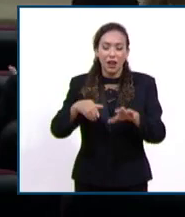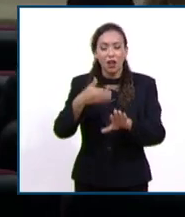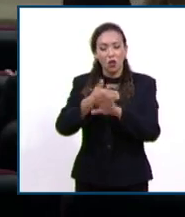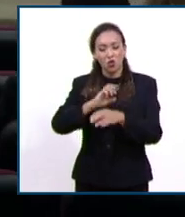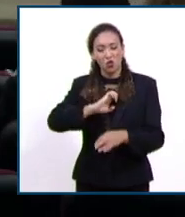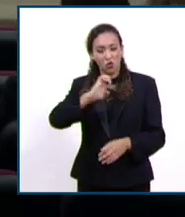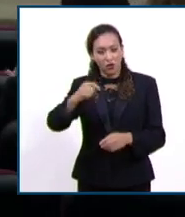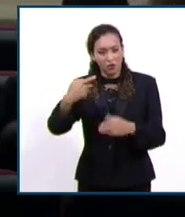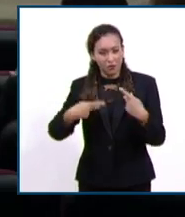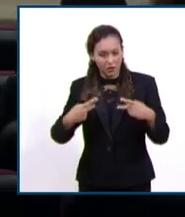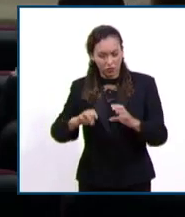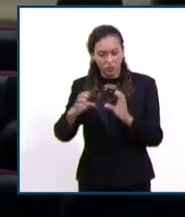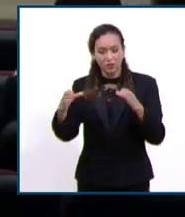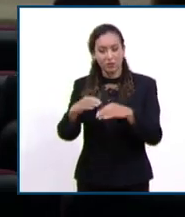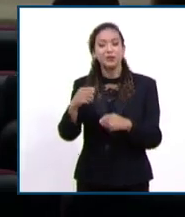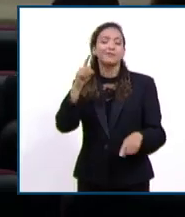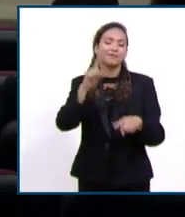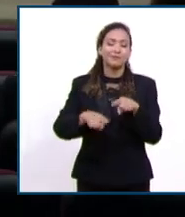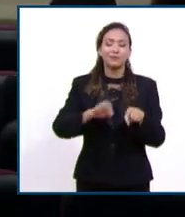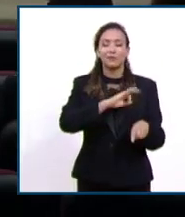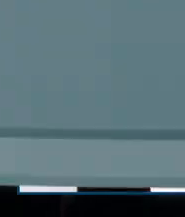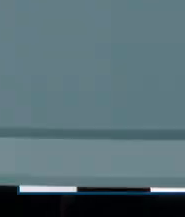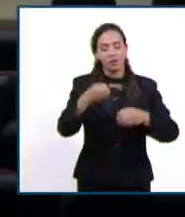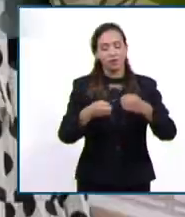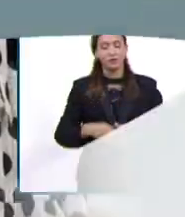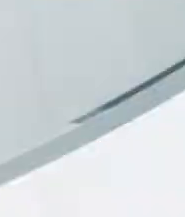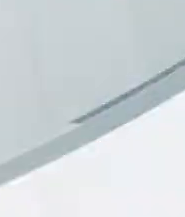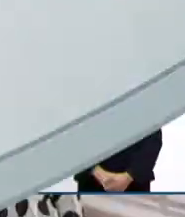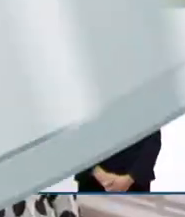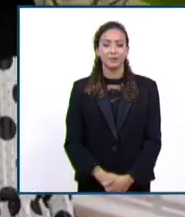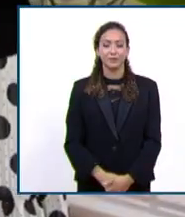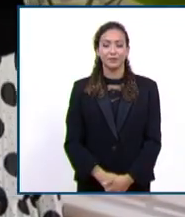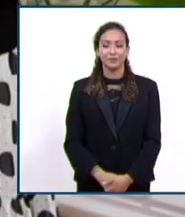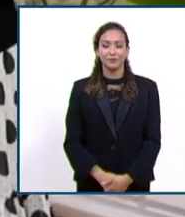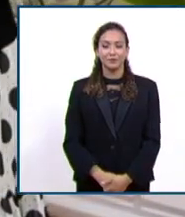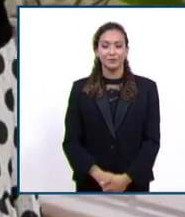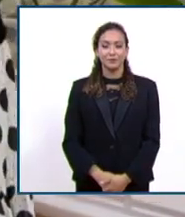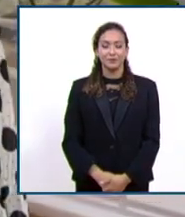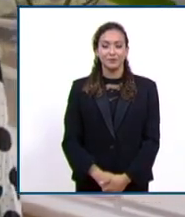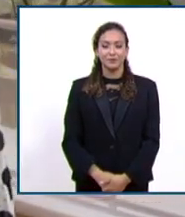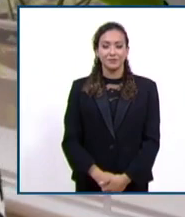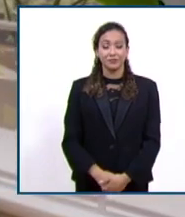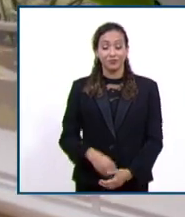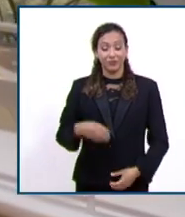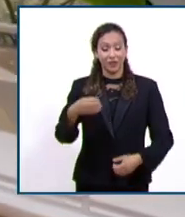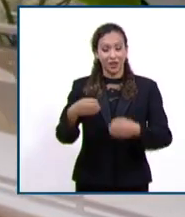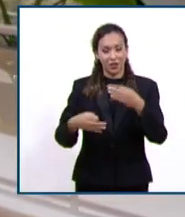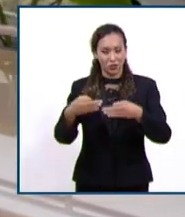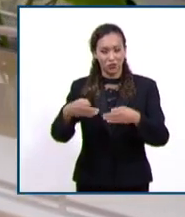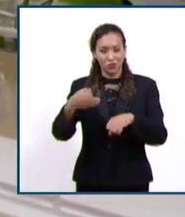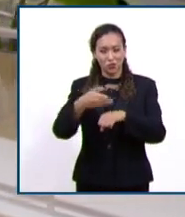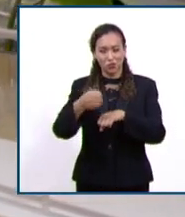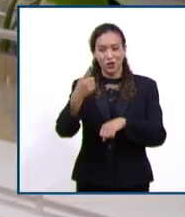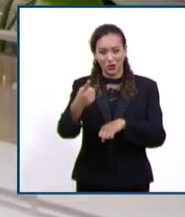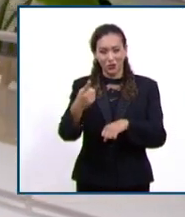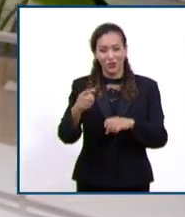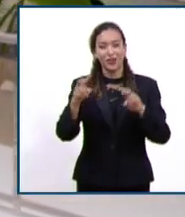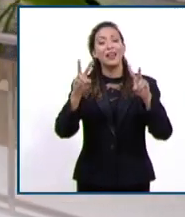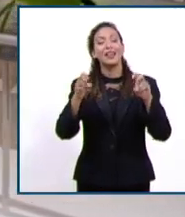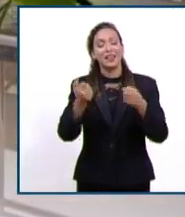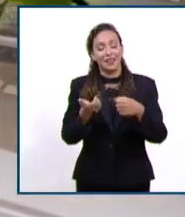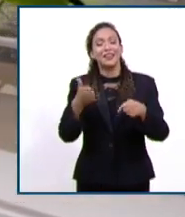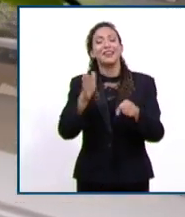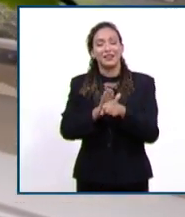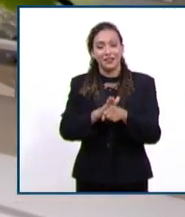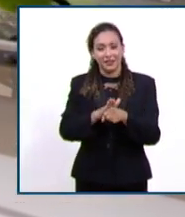de la Federación, Mario López Peña. El Juzgado Primero de Distrito en materia